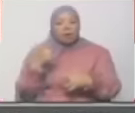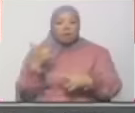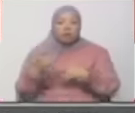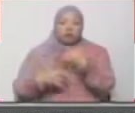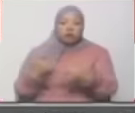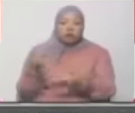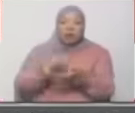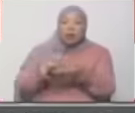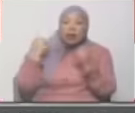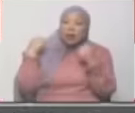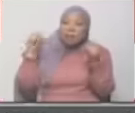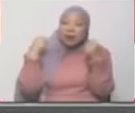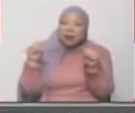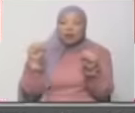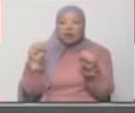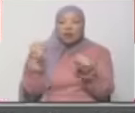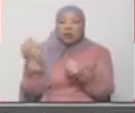insistía, compañero,